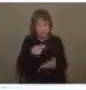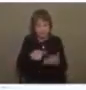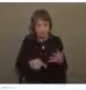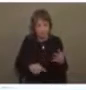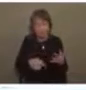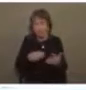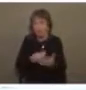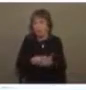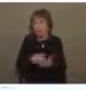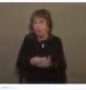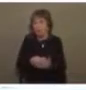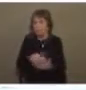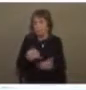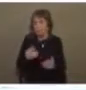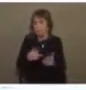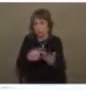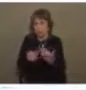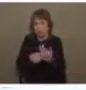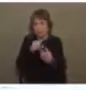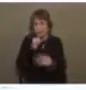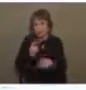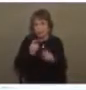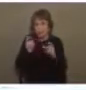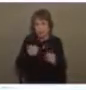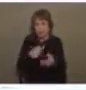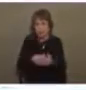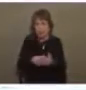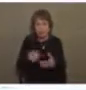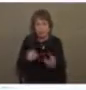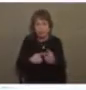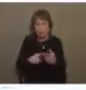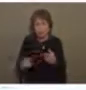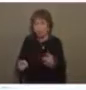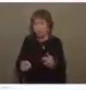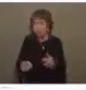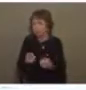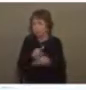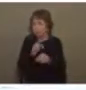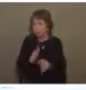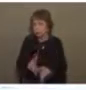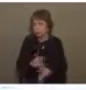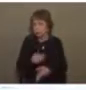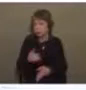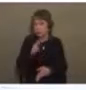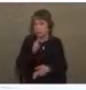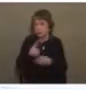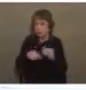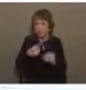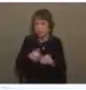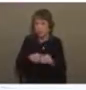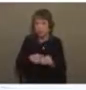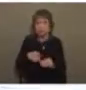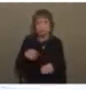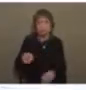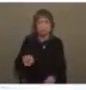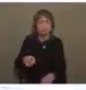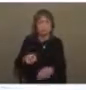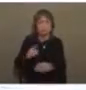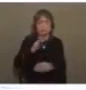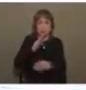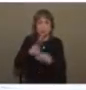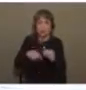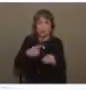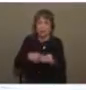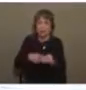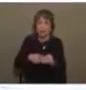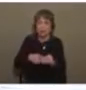hablado mucho del EITC, un EITC federal, un crédito federal al trabajo, aunque la gente en Puerto Rico no rinde planillas federales, sí se podría hacer un